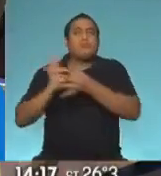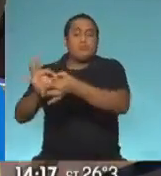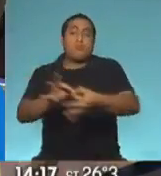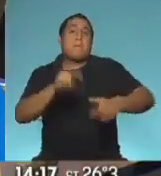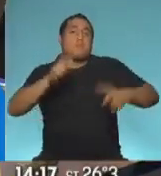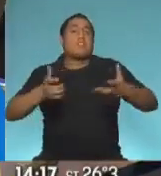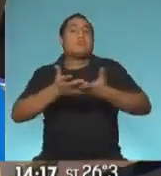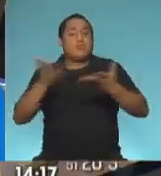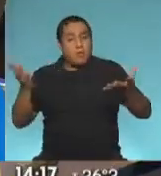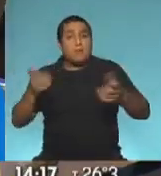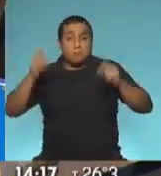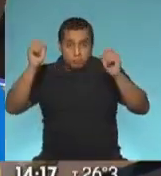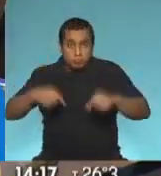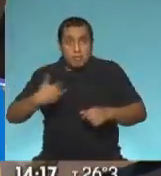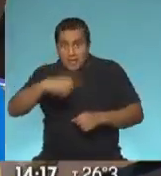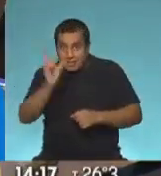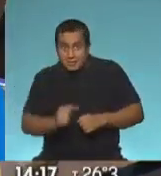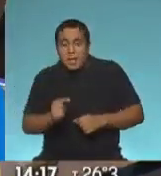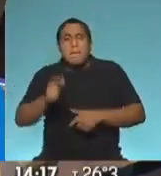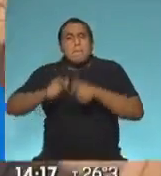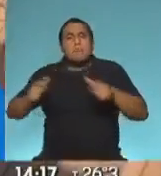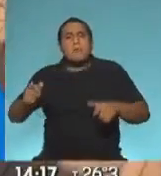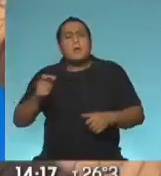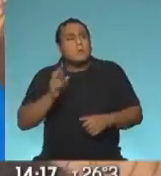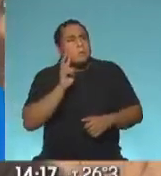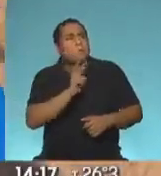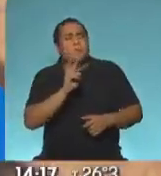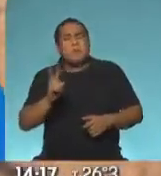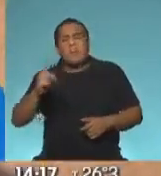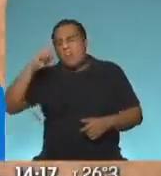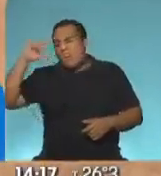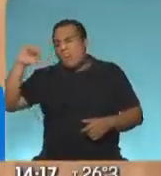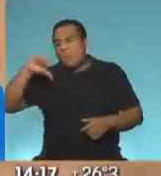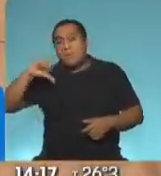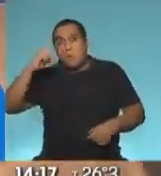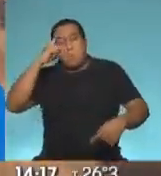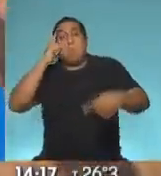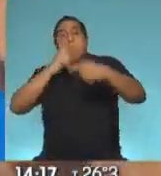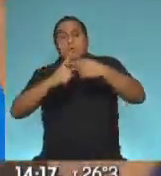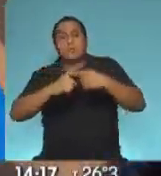sociedad argentina. Los argentinos ven con buenos ojos lo que los hombres y mujeres de las Fuerzas Armadas vienen